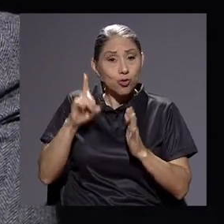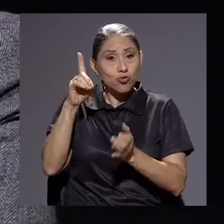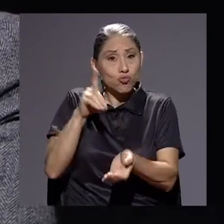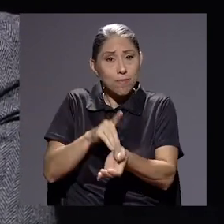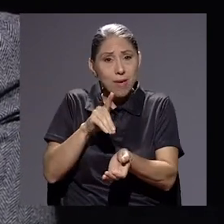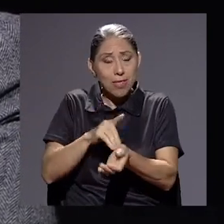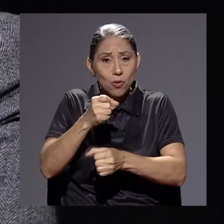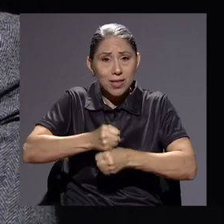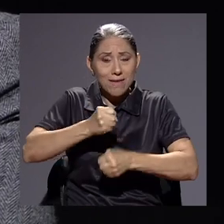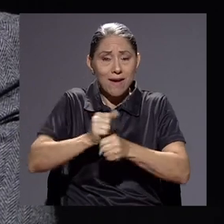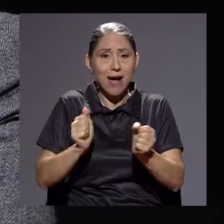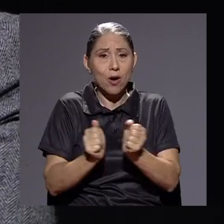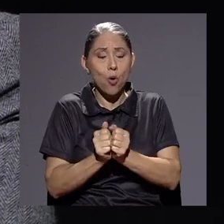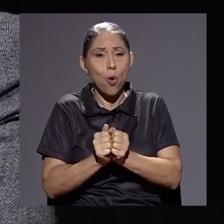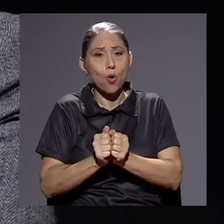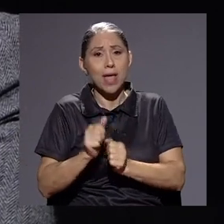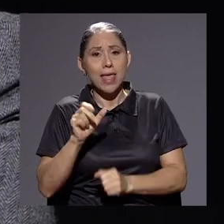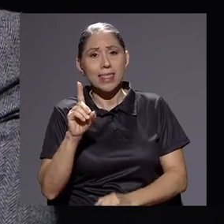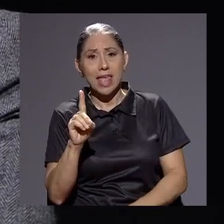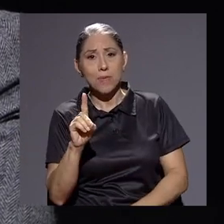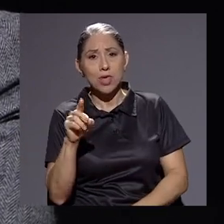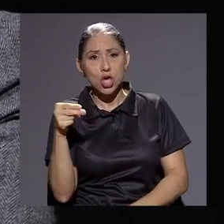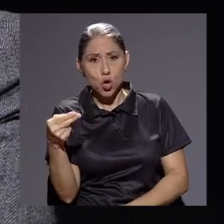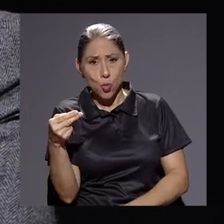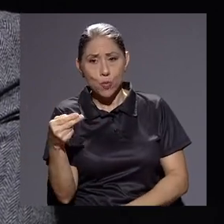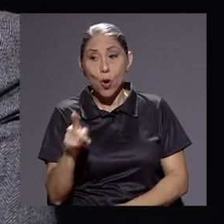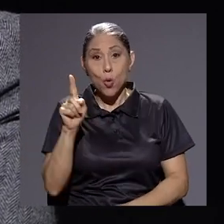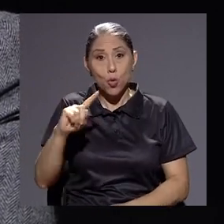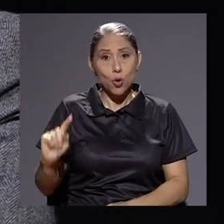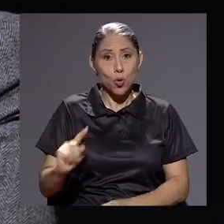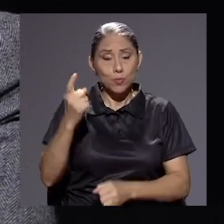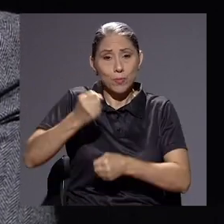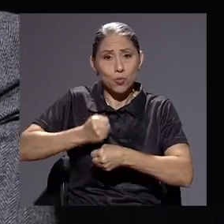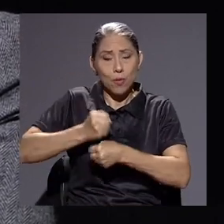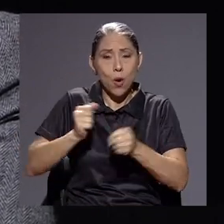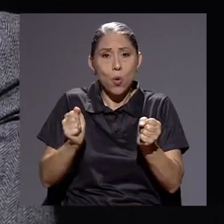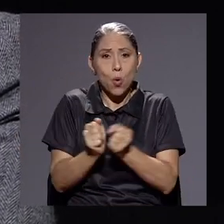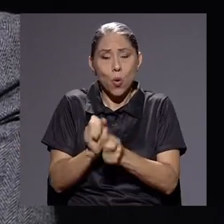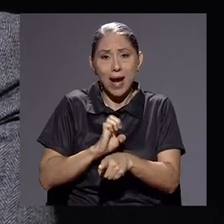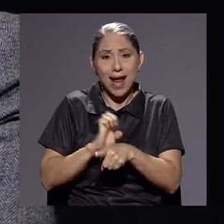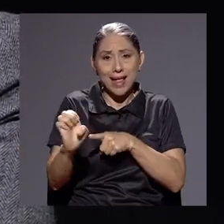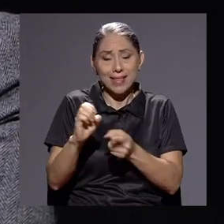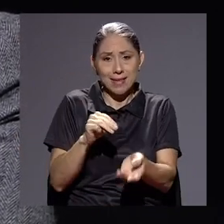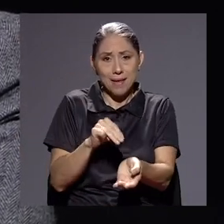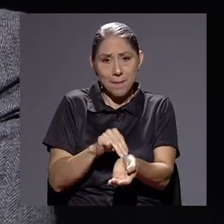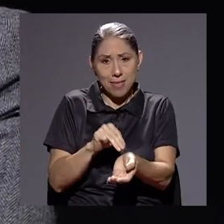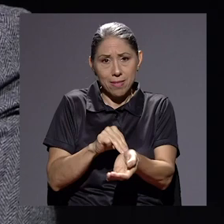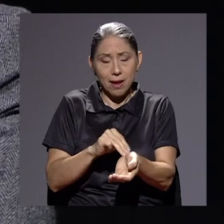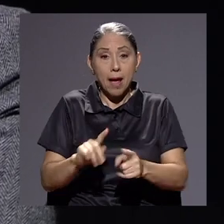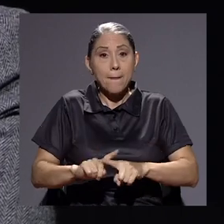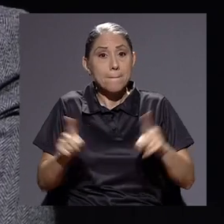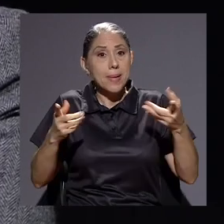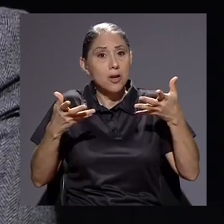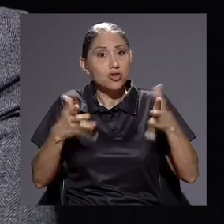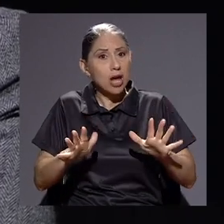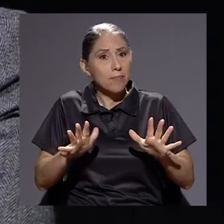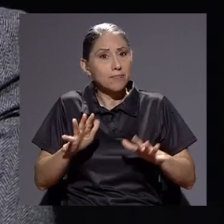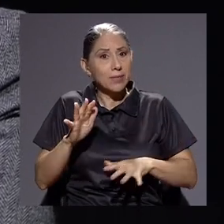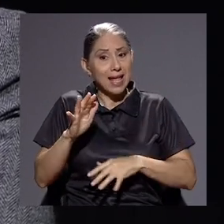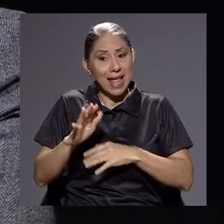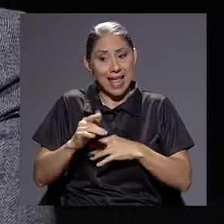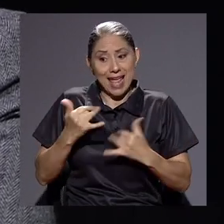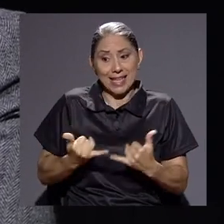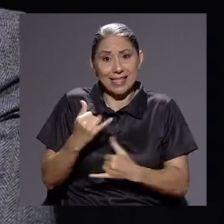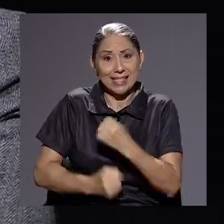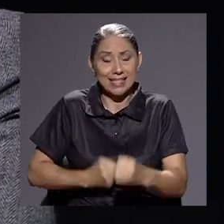1700, había un médico que trabajaba con David Hume y fue uno de los primeros que trabajó el tema de la ética médica, pero ya en los